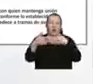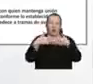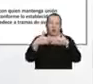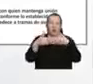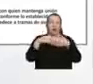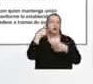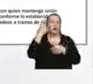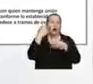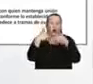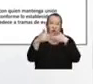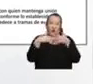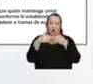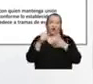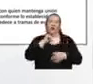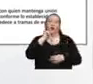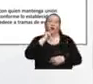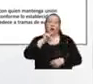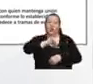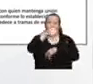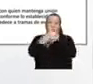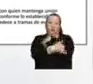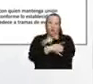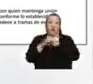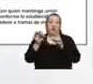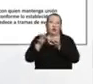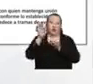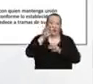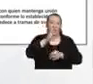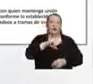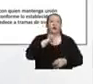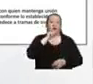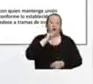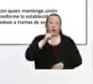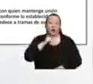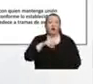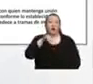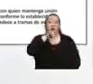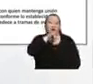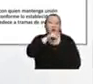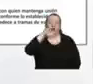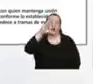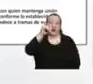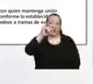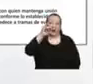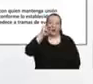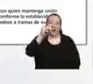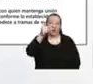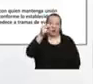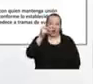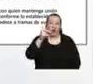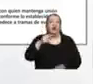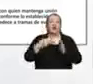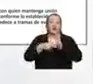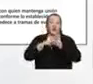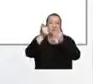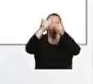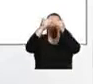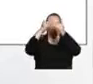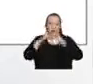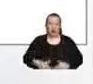panamá falta desde la uer falta dakota del sur falta florida y falte islas cayman está el apunte al aire sigamos por